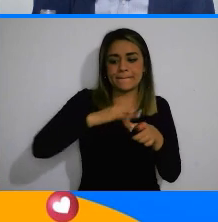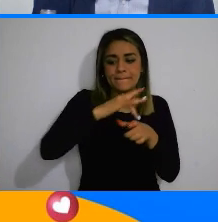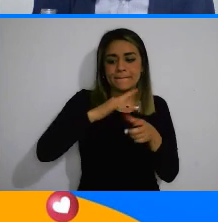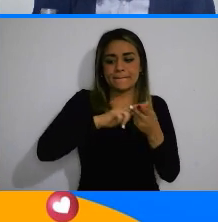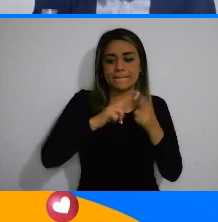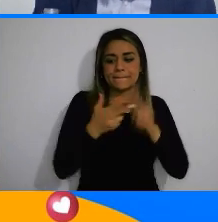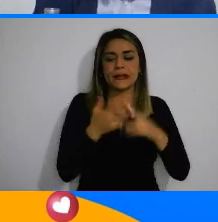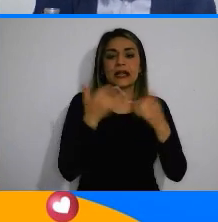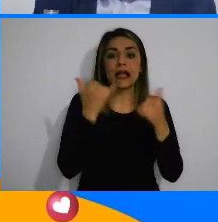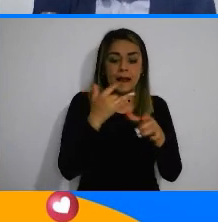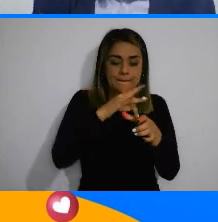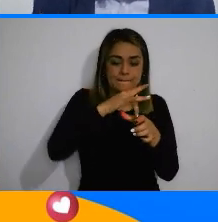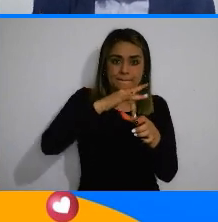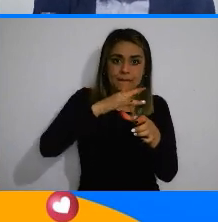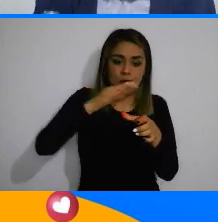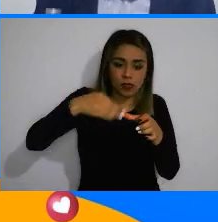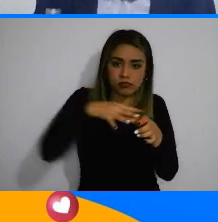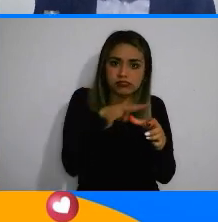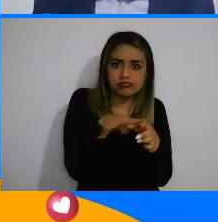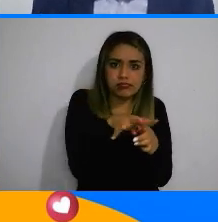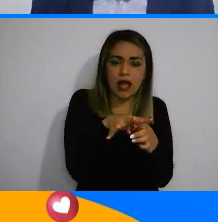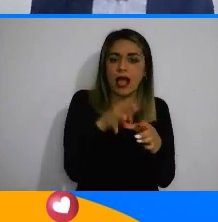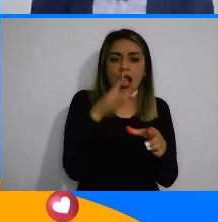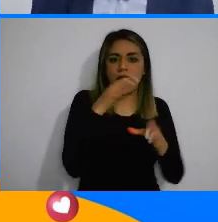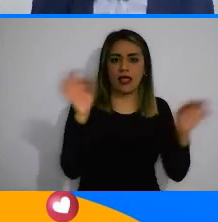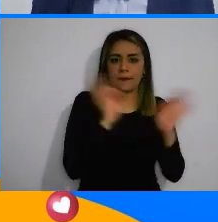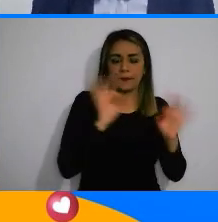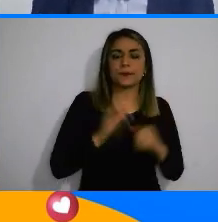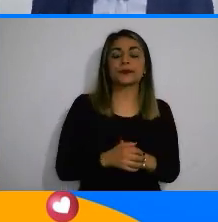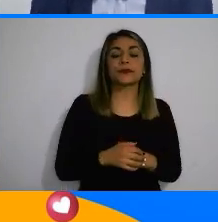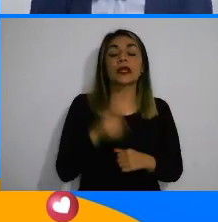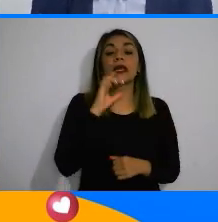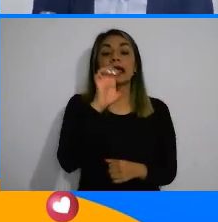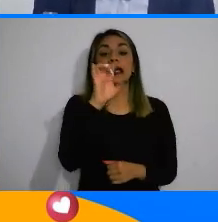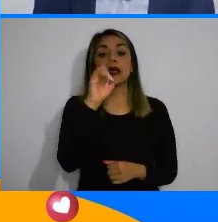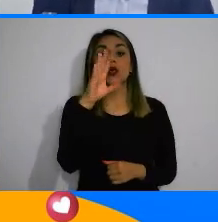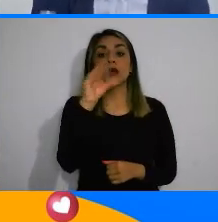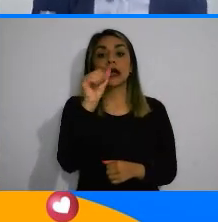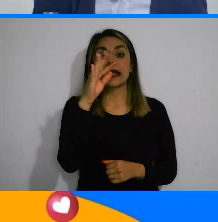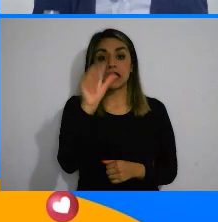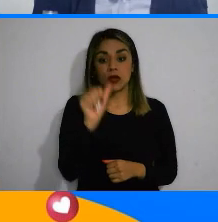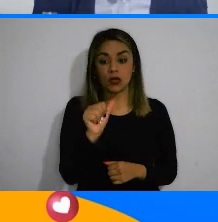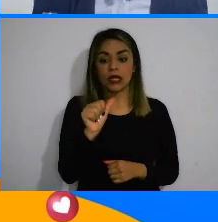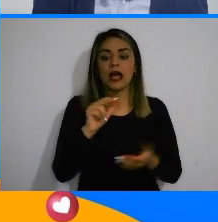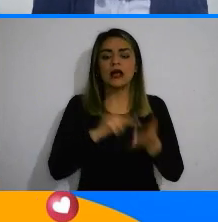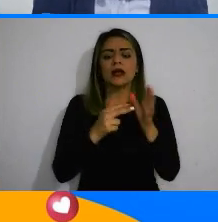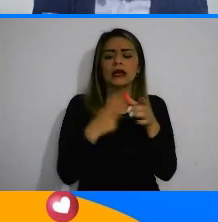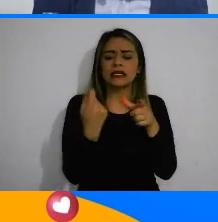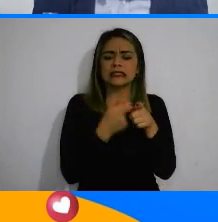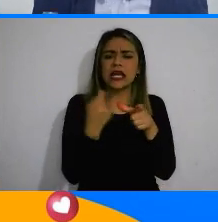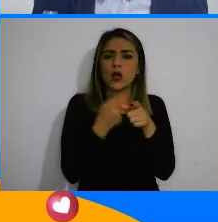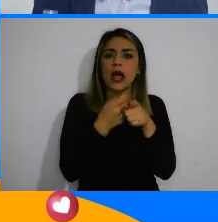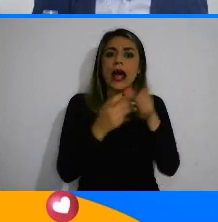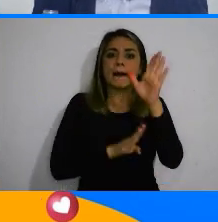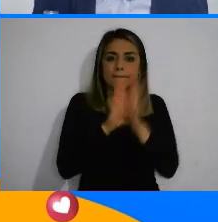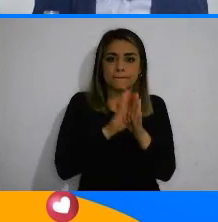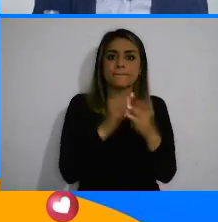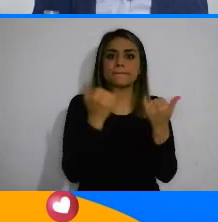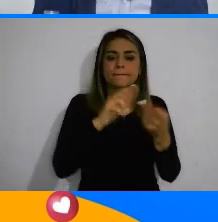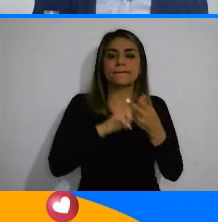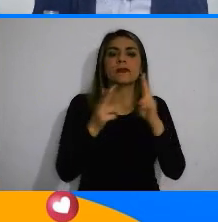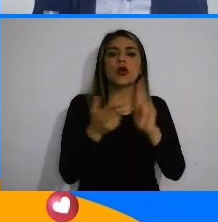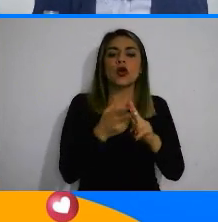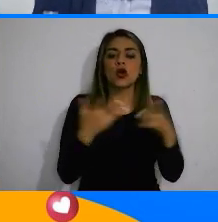que no tiene membrana nuclear definida, ¿sí? La procariota. Y que la eucariota, ¿sí? Es una célula más avanzada en la